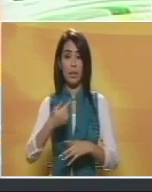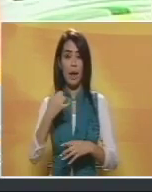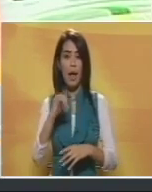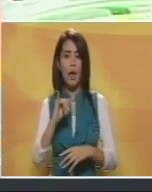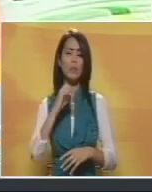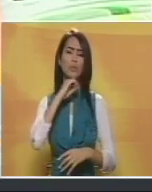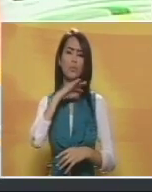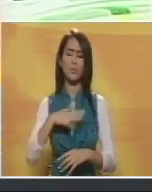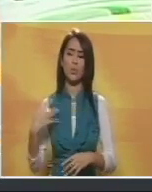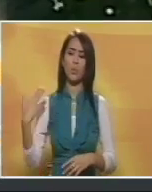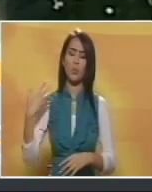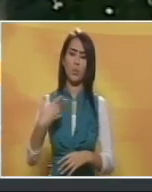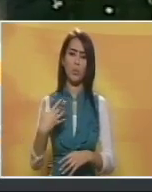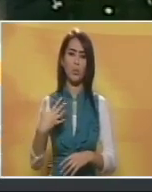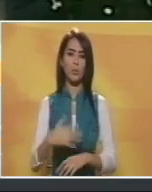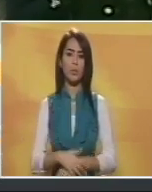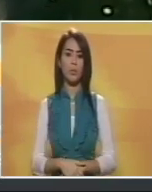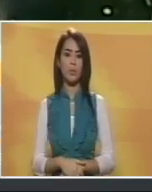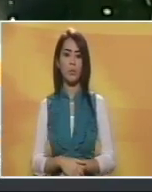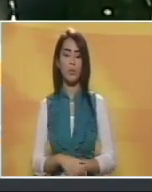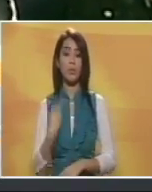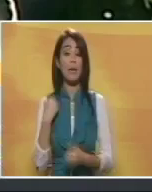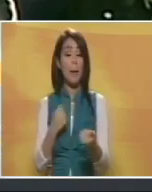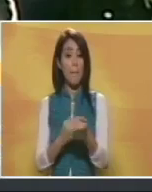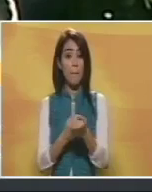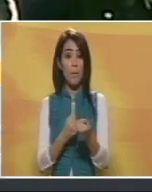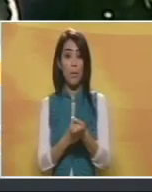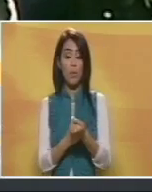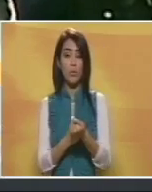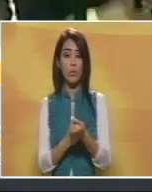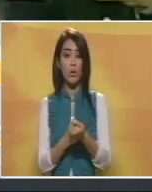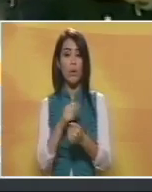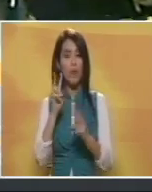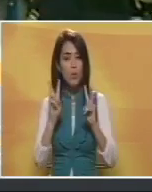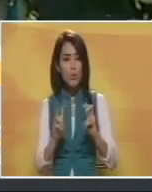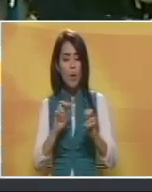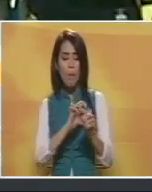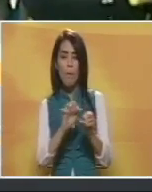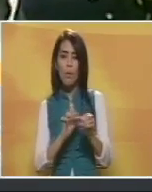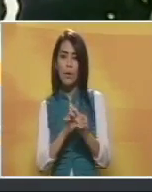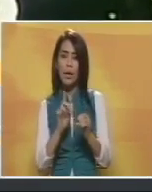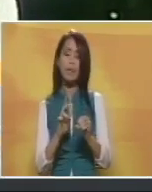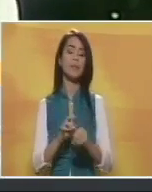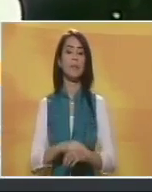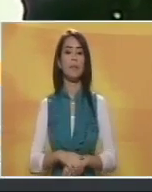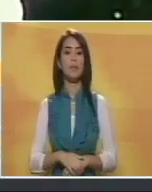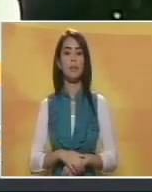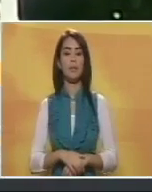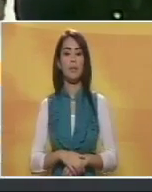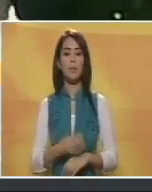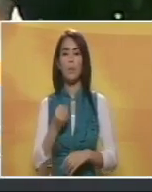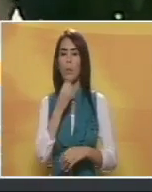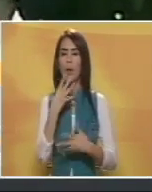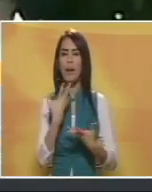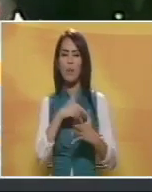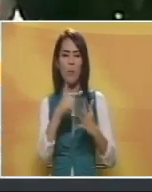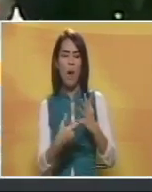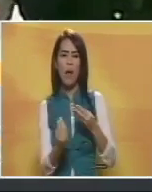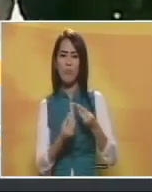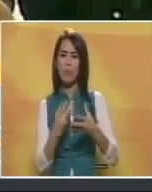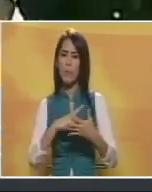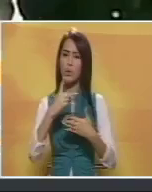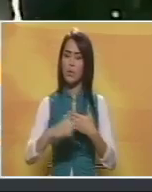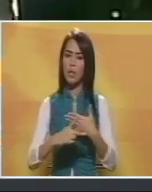origen histórico, patriota, y sobre todo está el respaldo de esa nueva moneda, está el arco minero. ¿Cuáles son las buenas nuevas para Bolívar en el